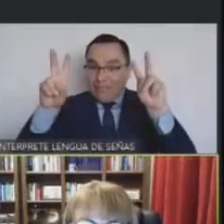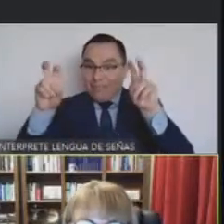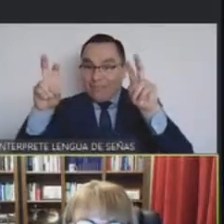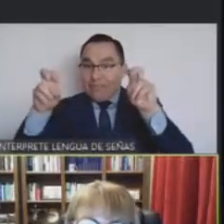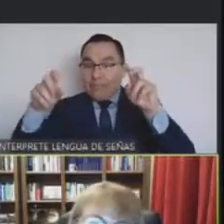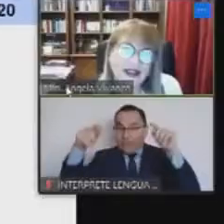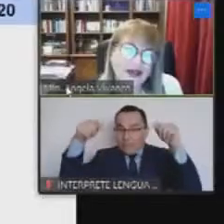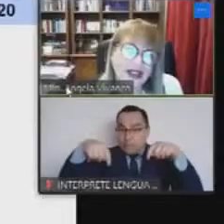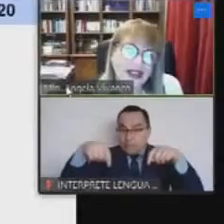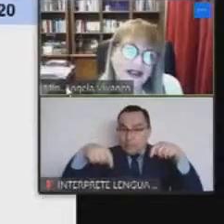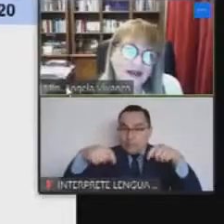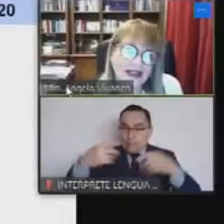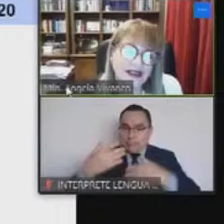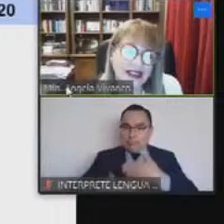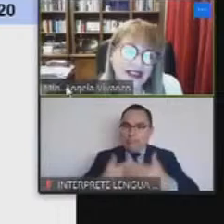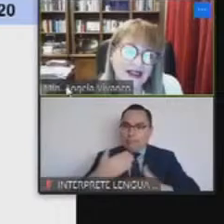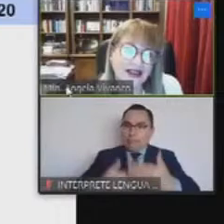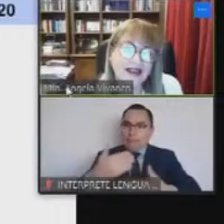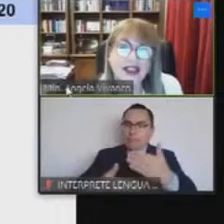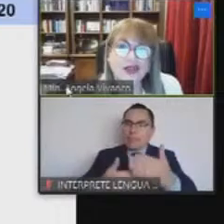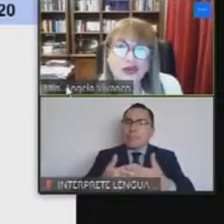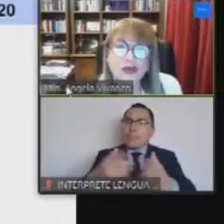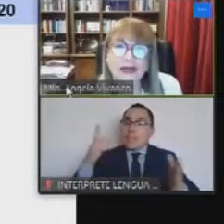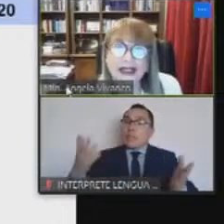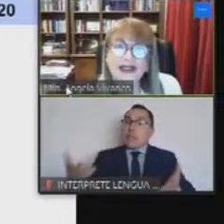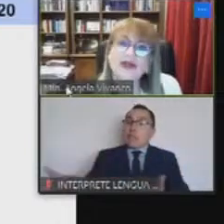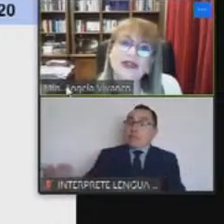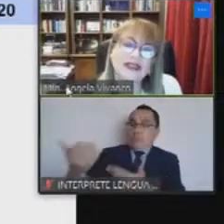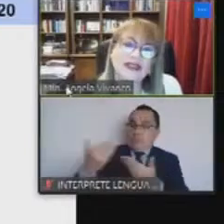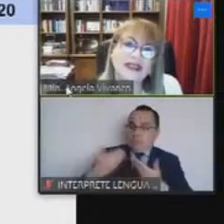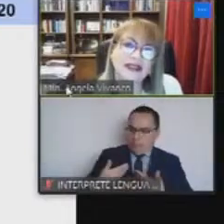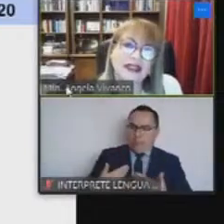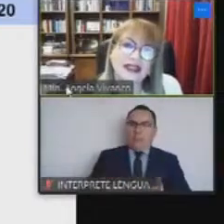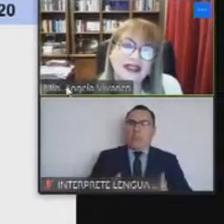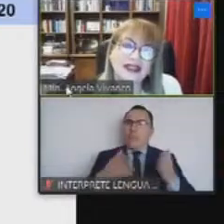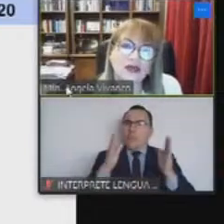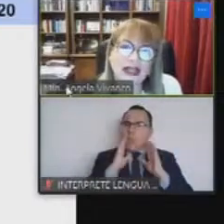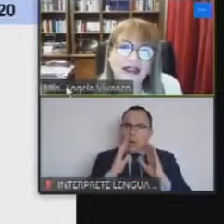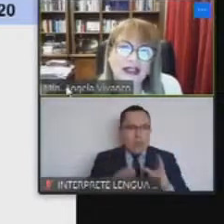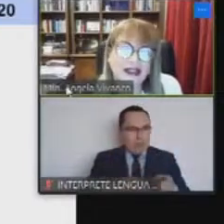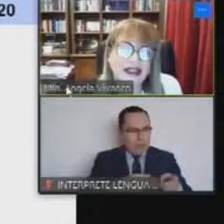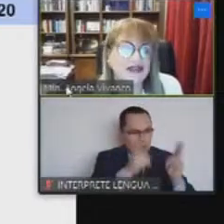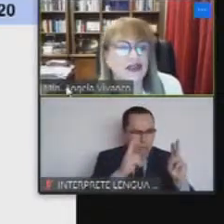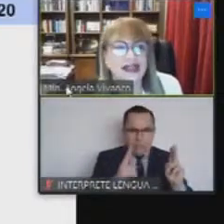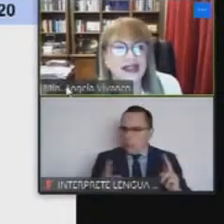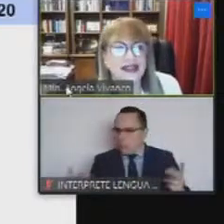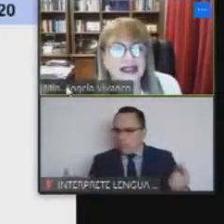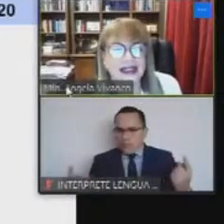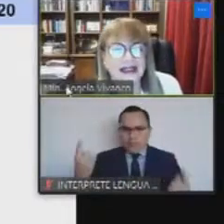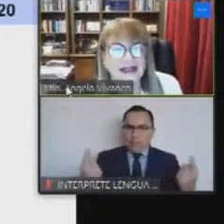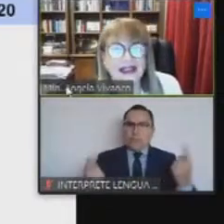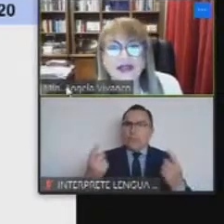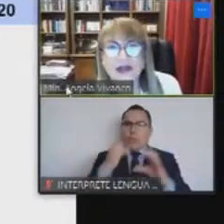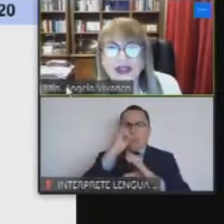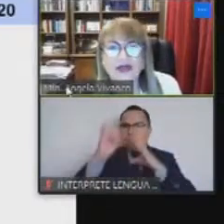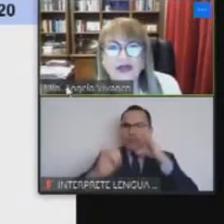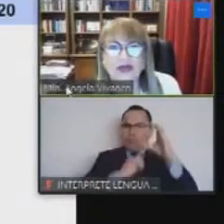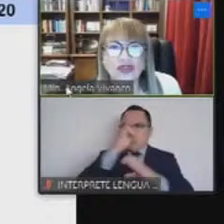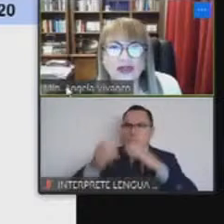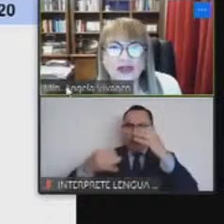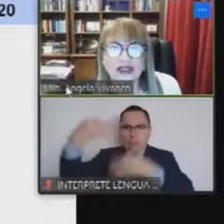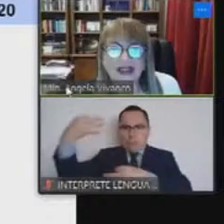hemos recibido directamente desde el derecho comparado de sentencias de tribunales internacionales, se han ido